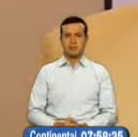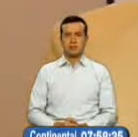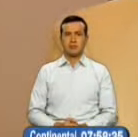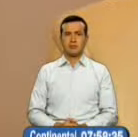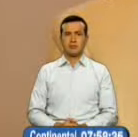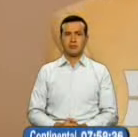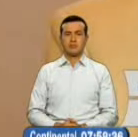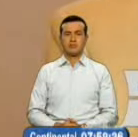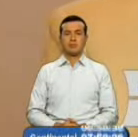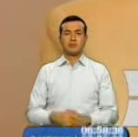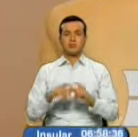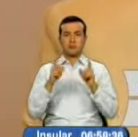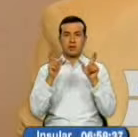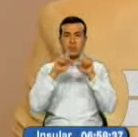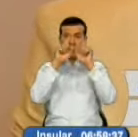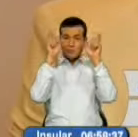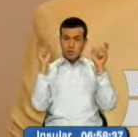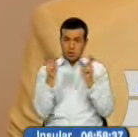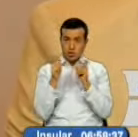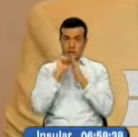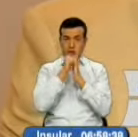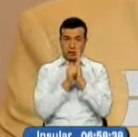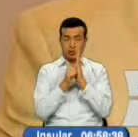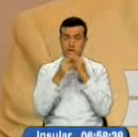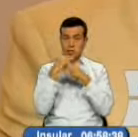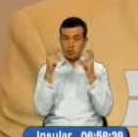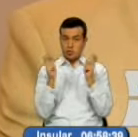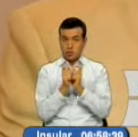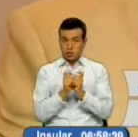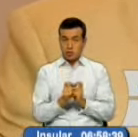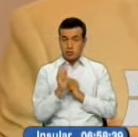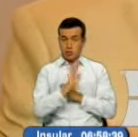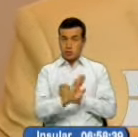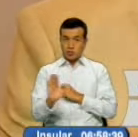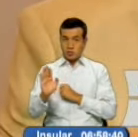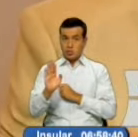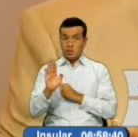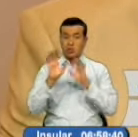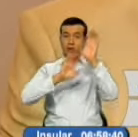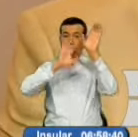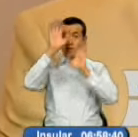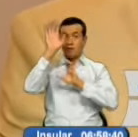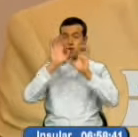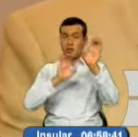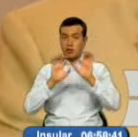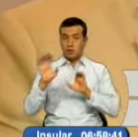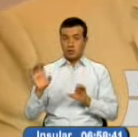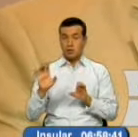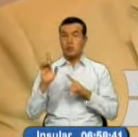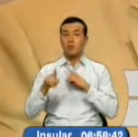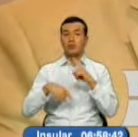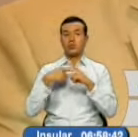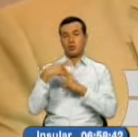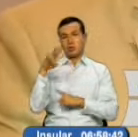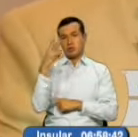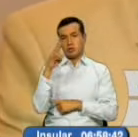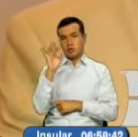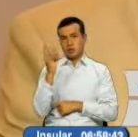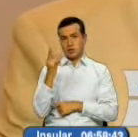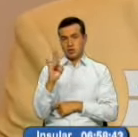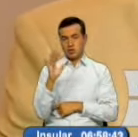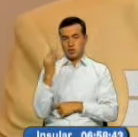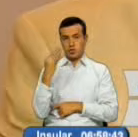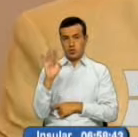A los pequeños productores, a los artesanos, a los microempresarios, a la feria que vamos a organizar el día 17, 18